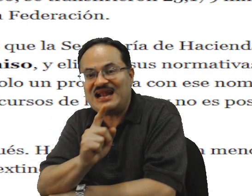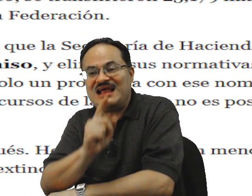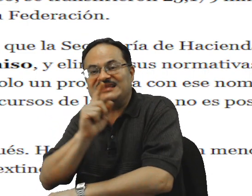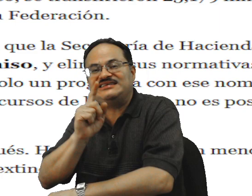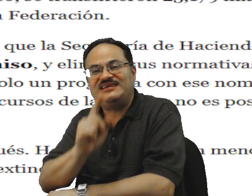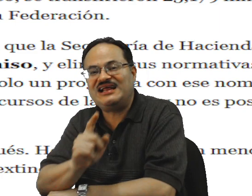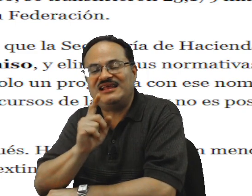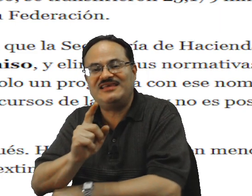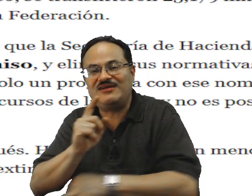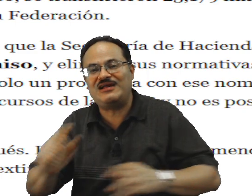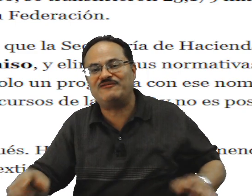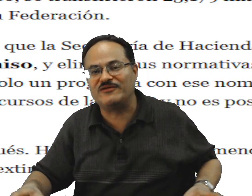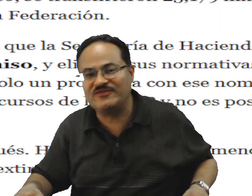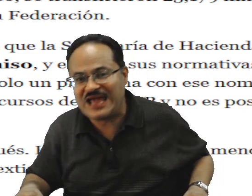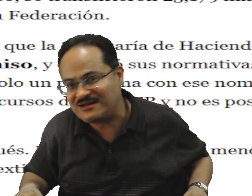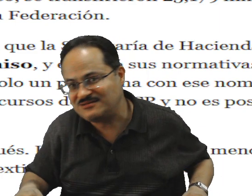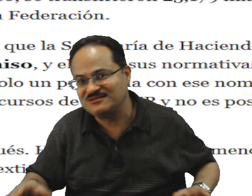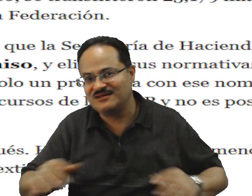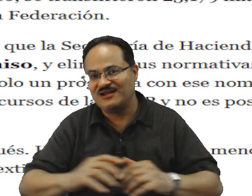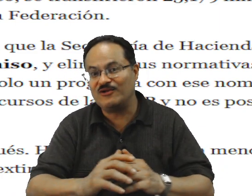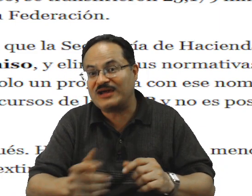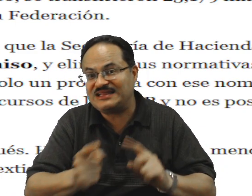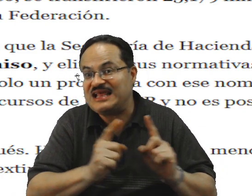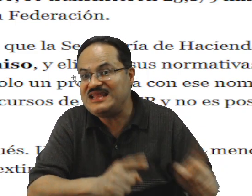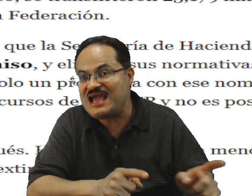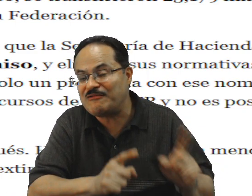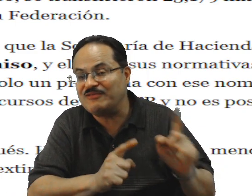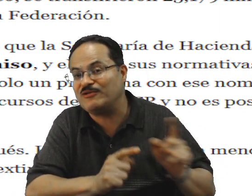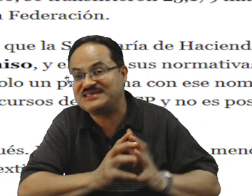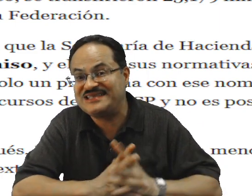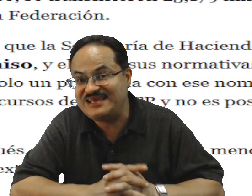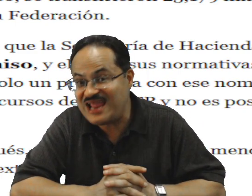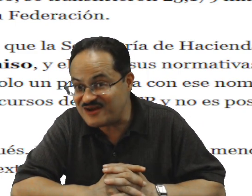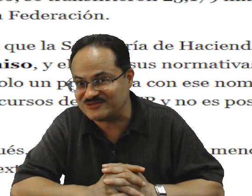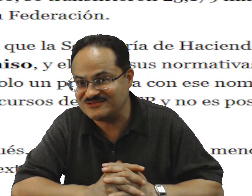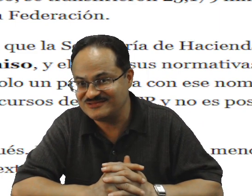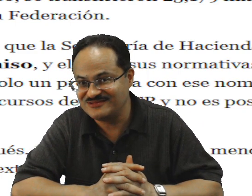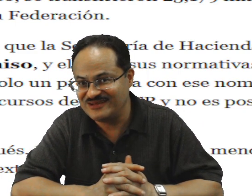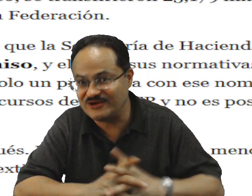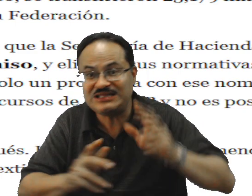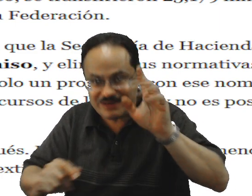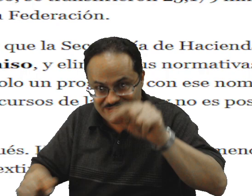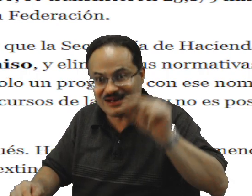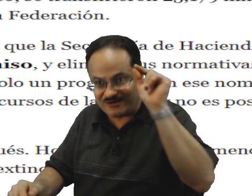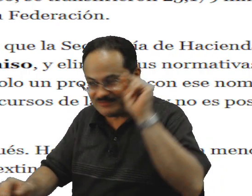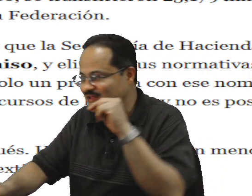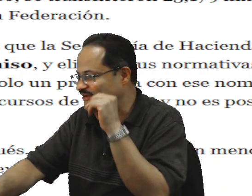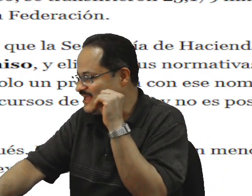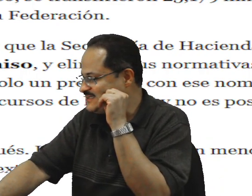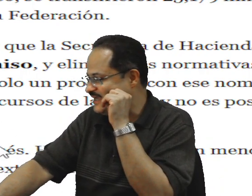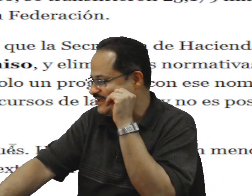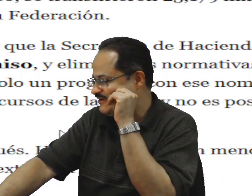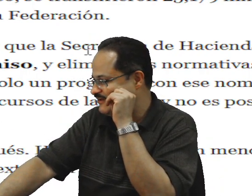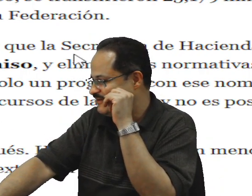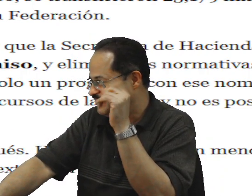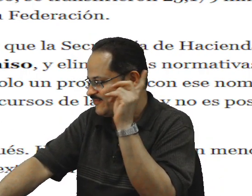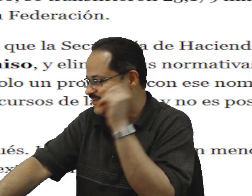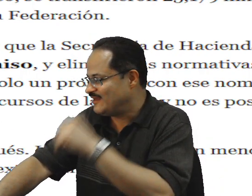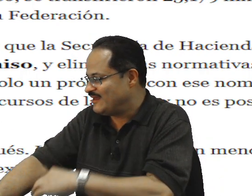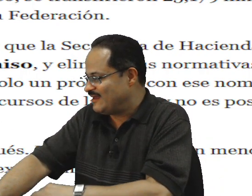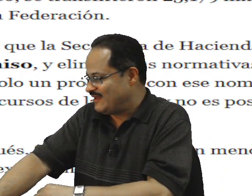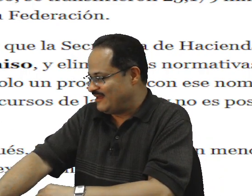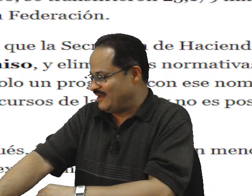siquiera ni siquiera le dieron al fonden lo que tenía cuando lo extinguieron y ahorita van a ver la enorme diferencia